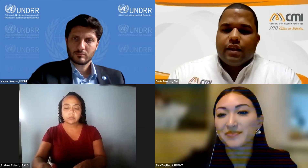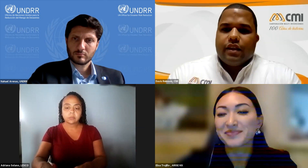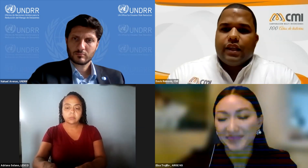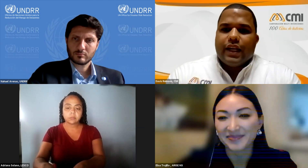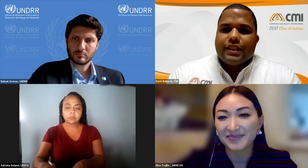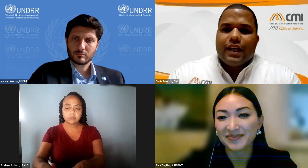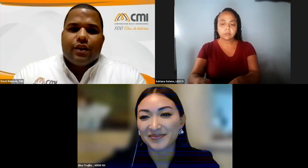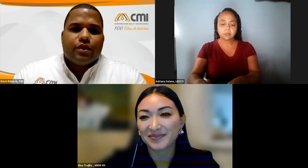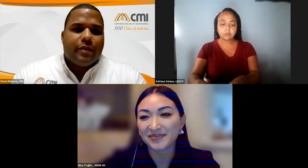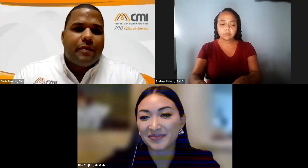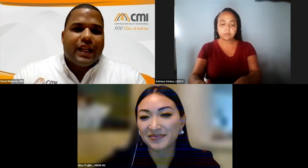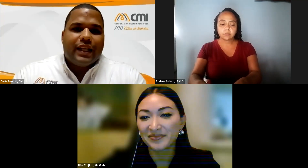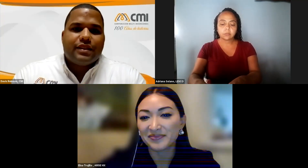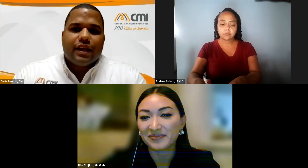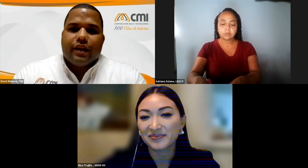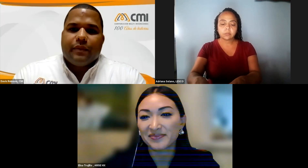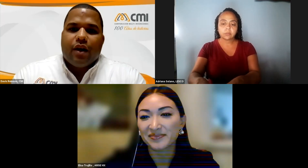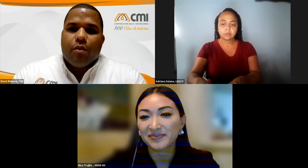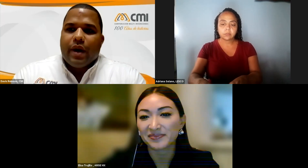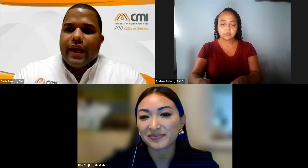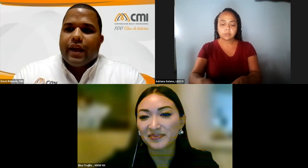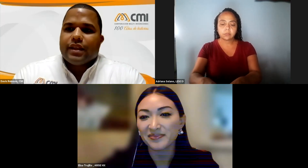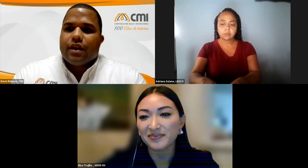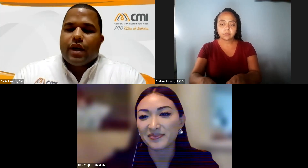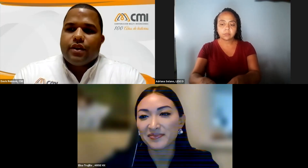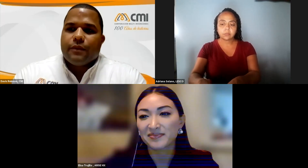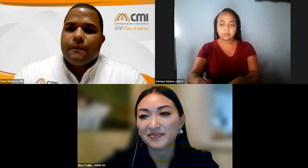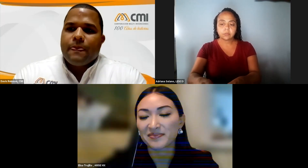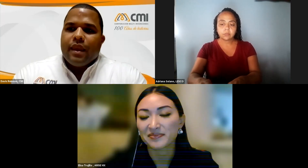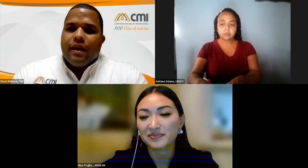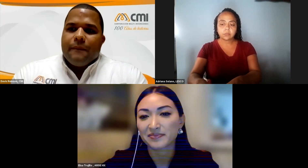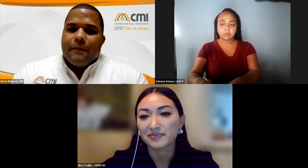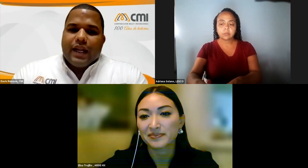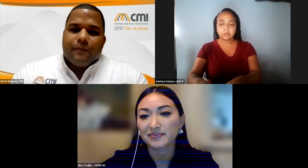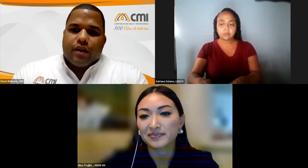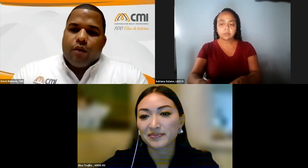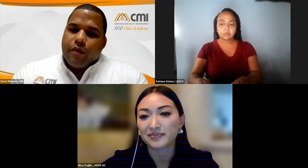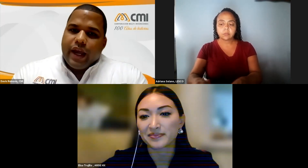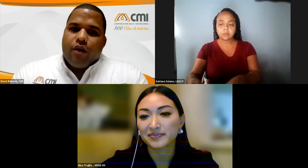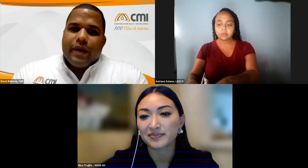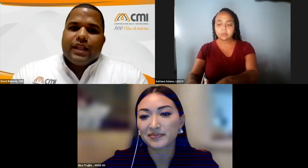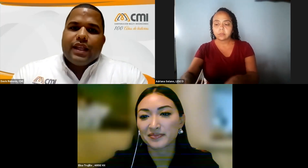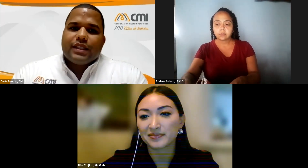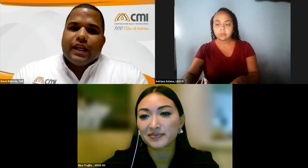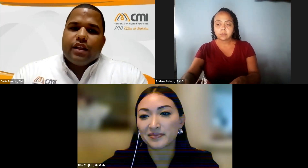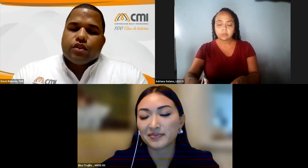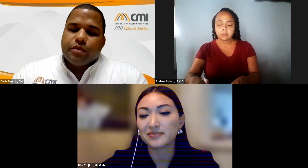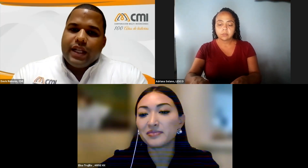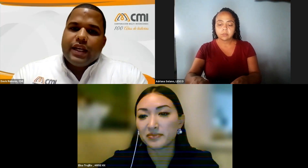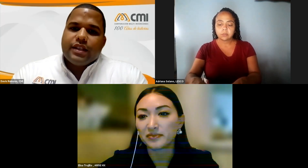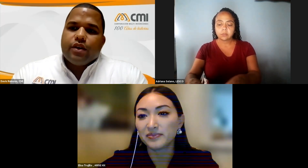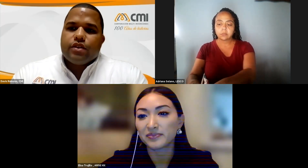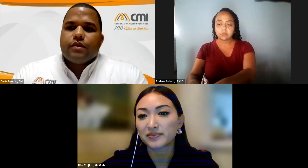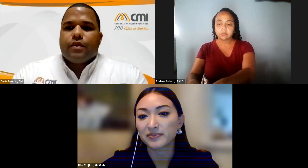elisa y gracias a los demás panelistas de me acompaña en esta ocasión mira como bien comentas en el